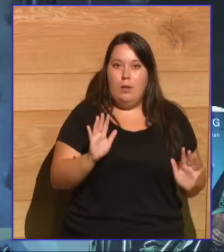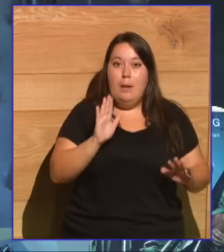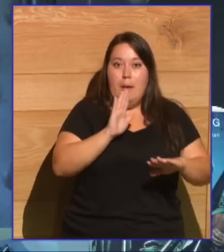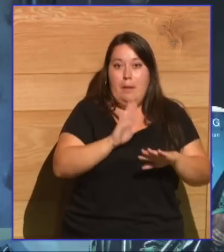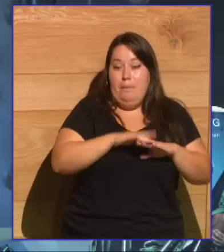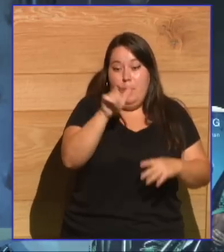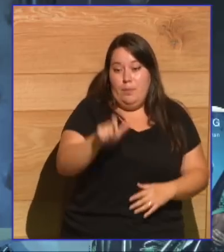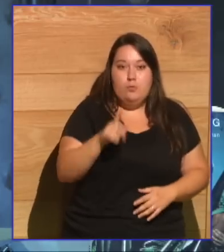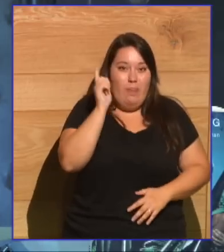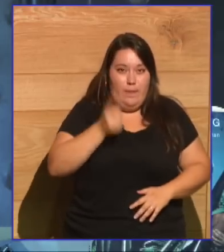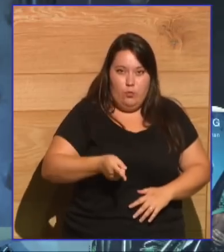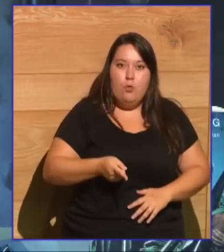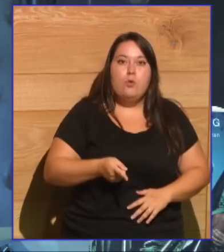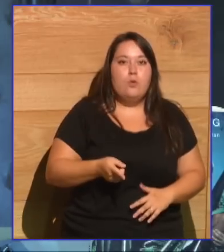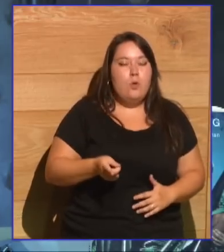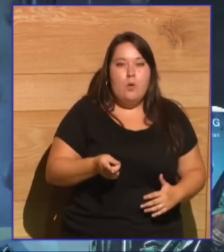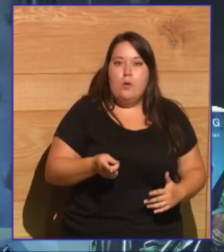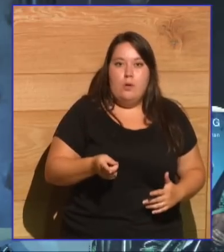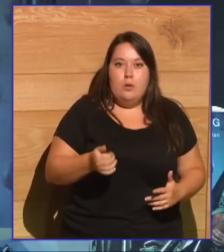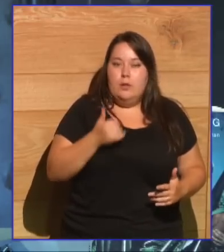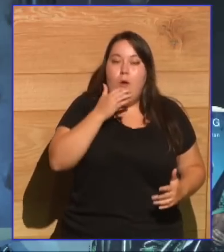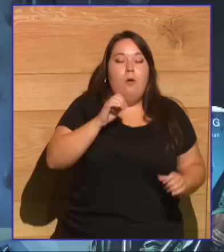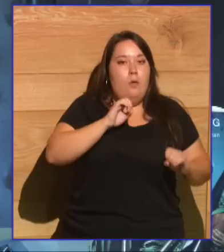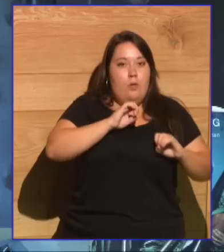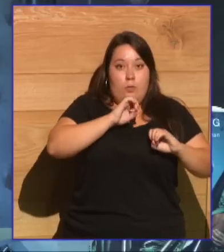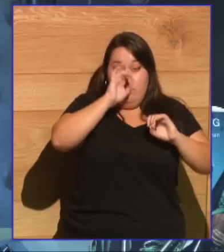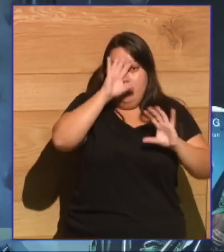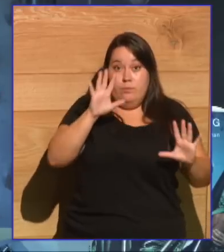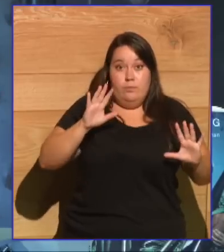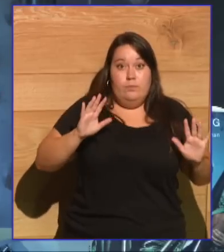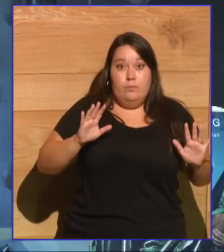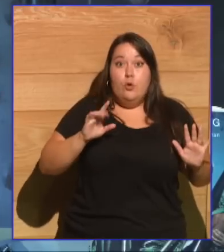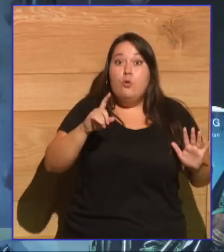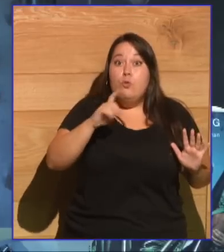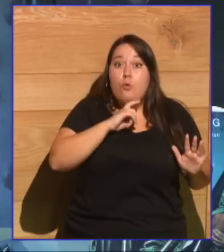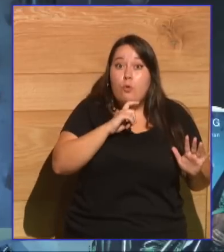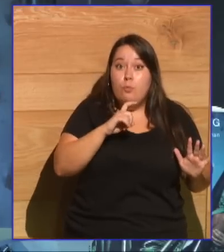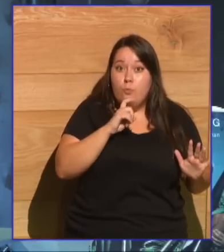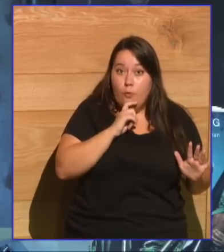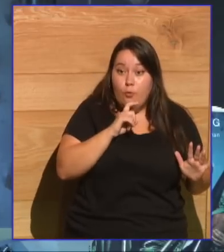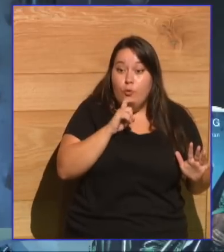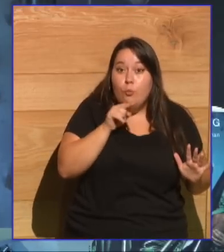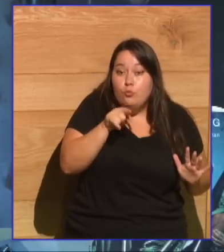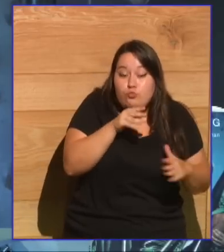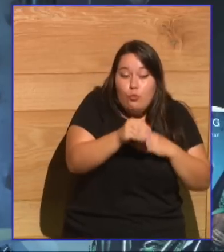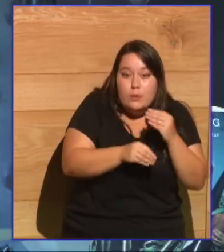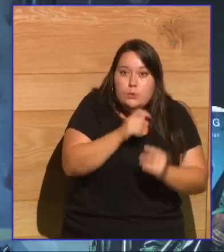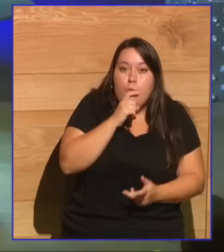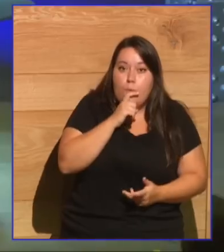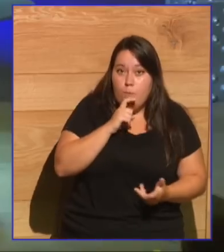no puedo asegurar es una cosa de pasmo es una cosa de cómo has organizado todo